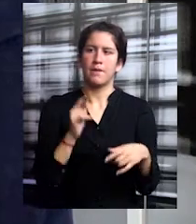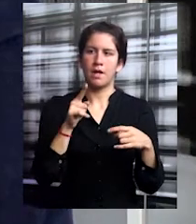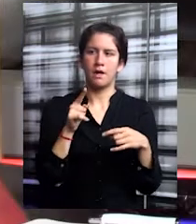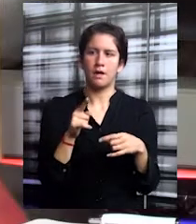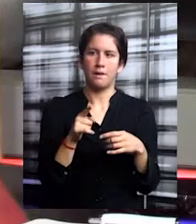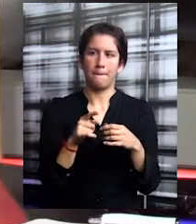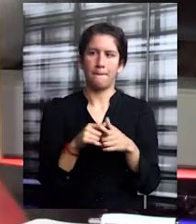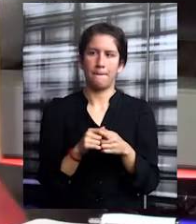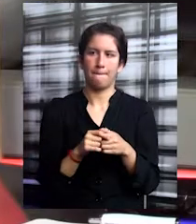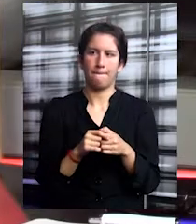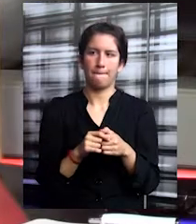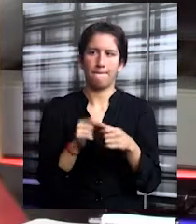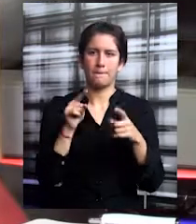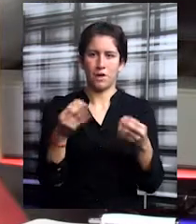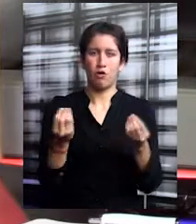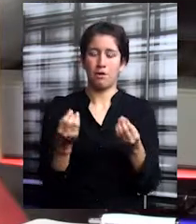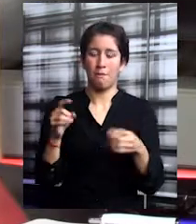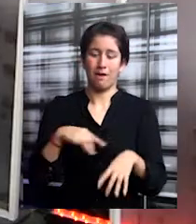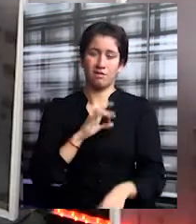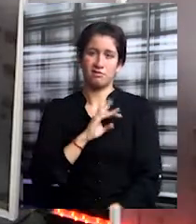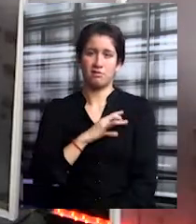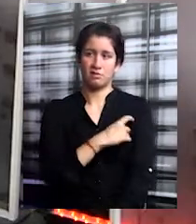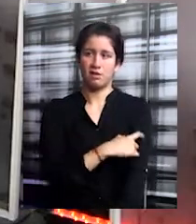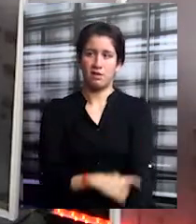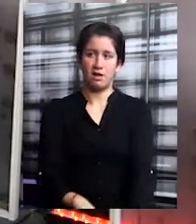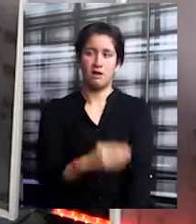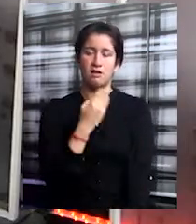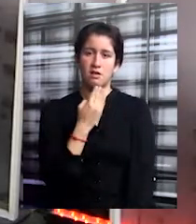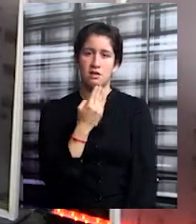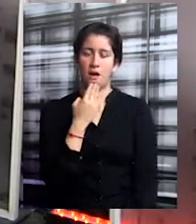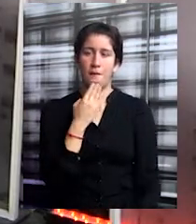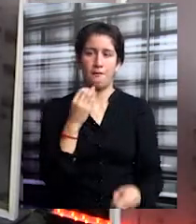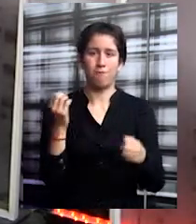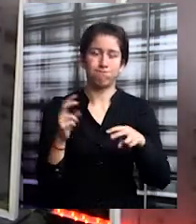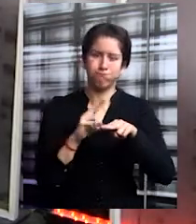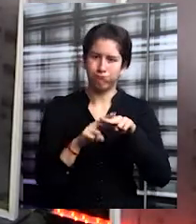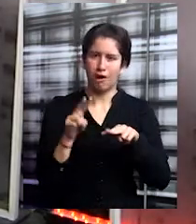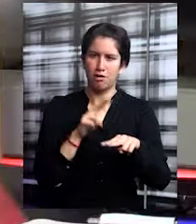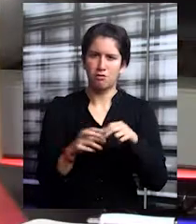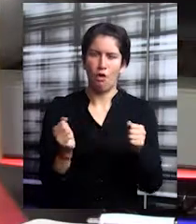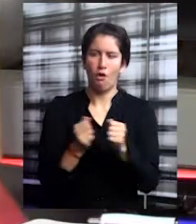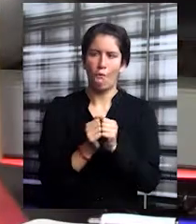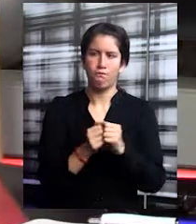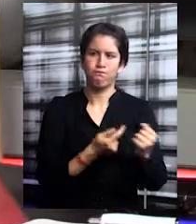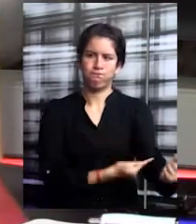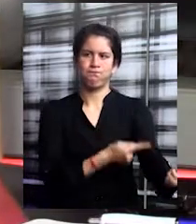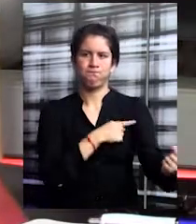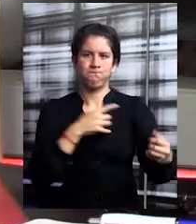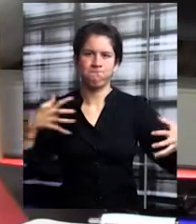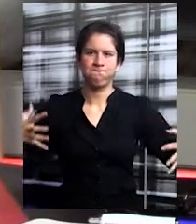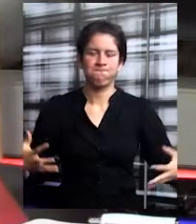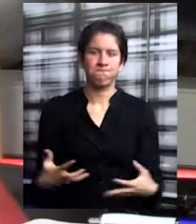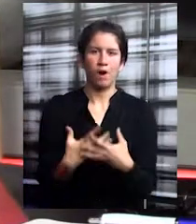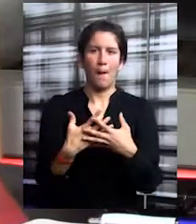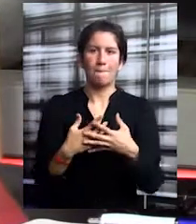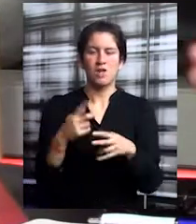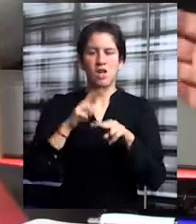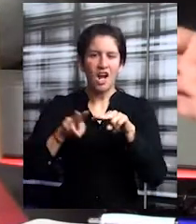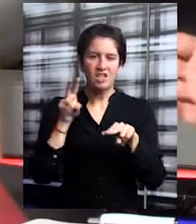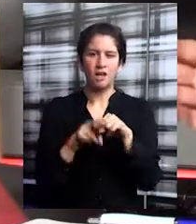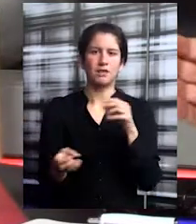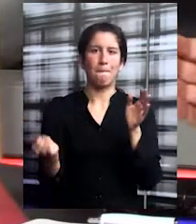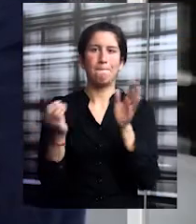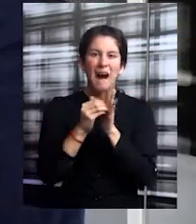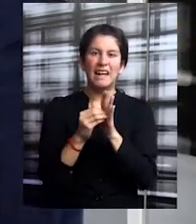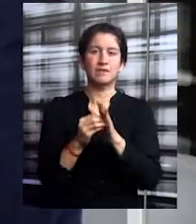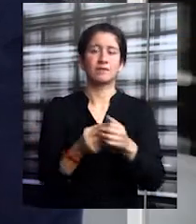hecho hicieron que esto que ocurrió en Chile también fuera realizado con mucha fuerza que reventara muy fuerte el estallido social. Claro, de